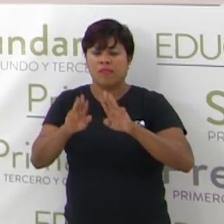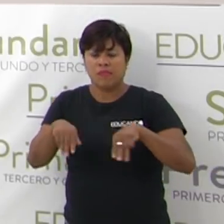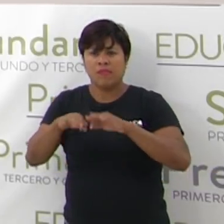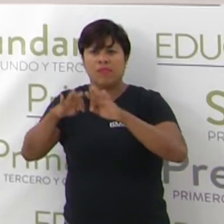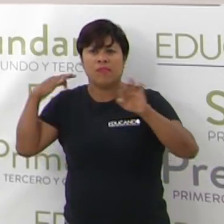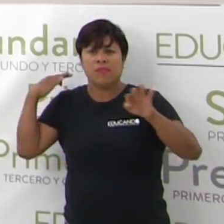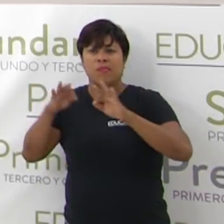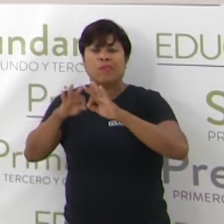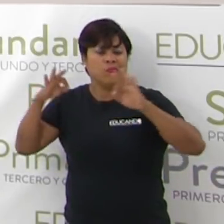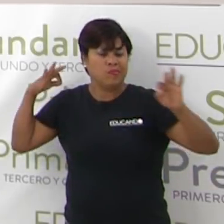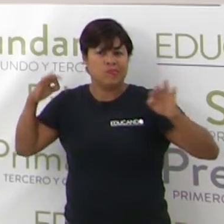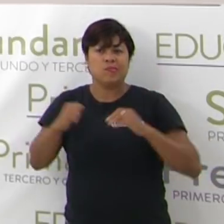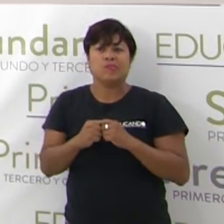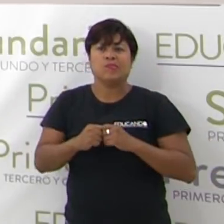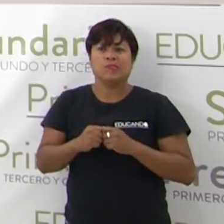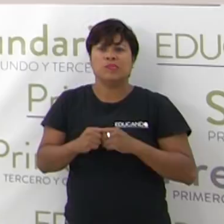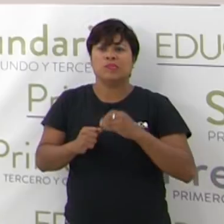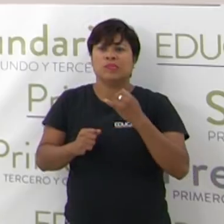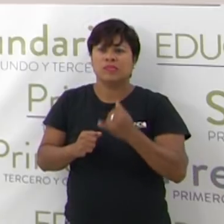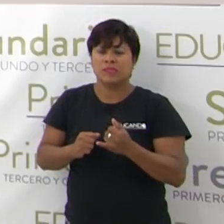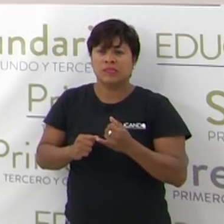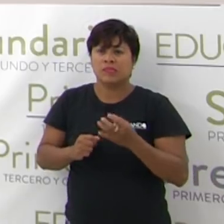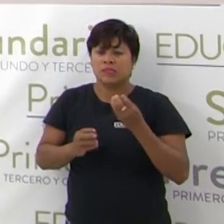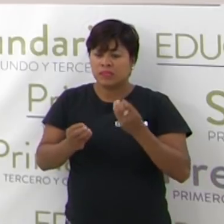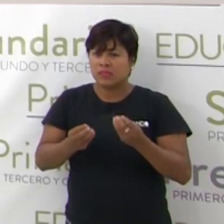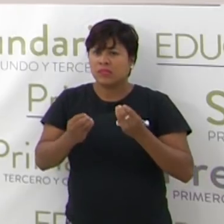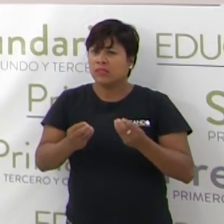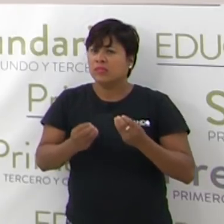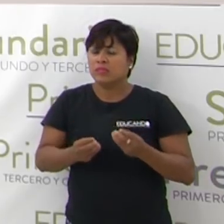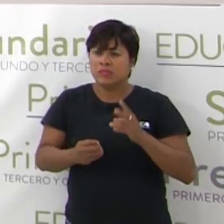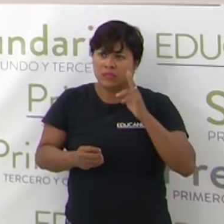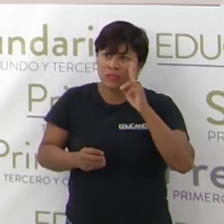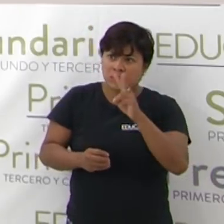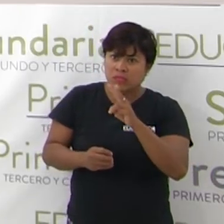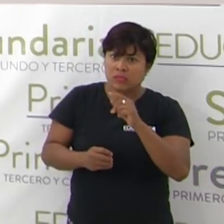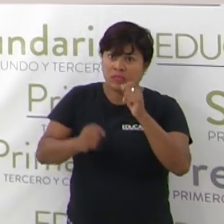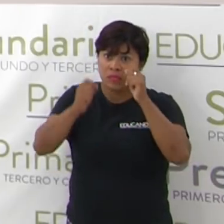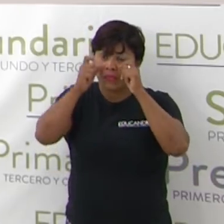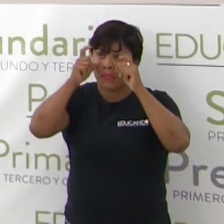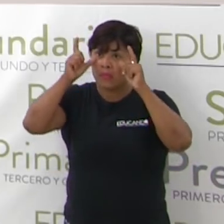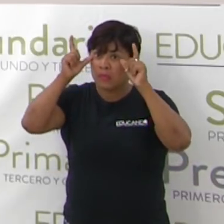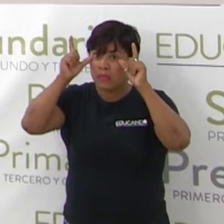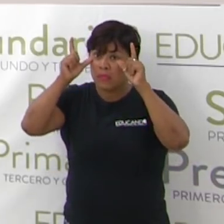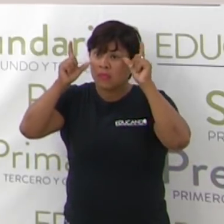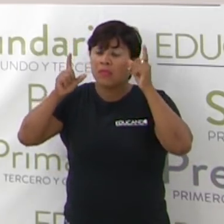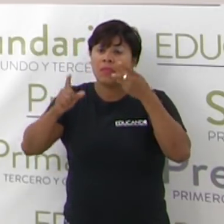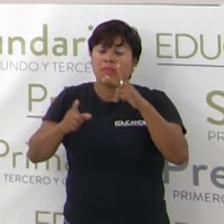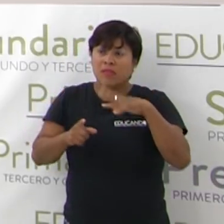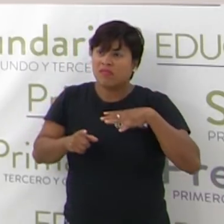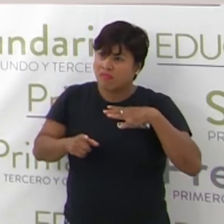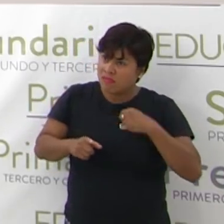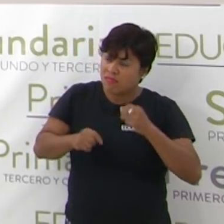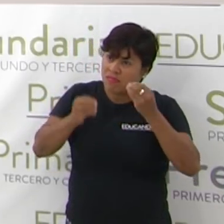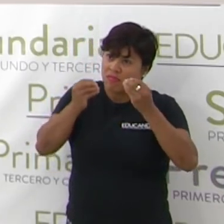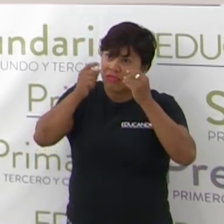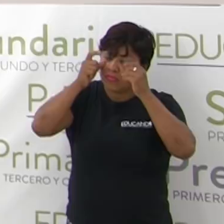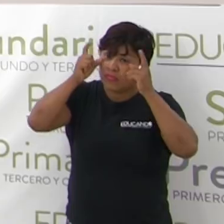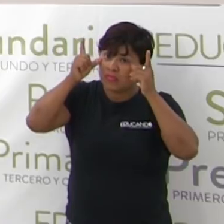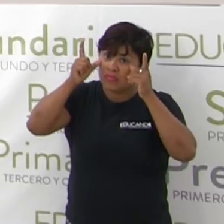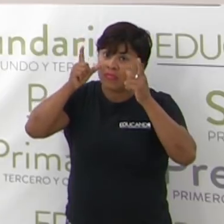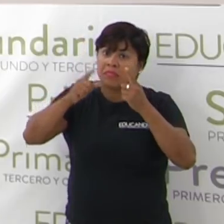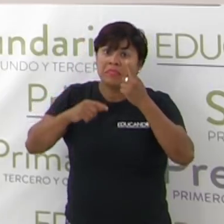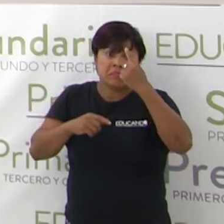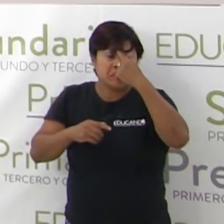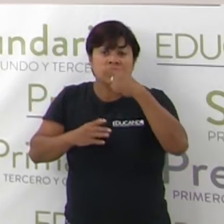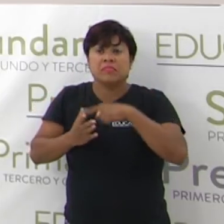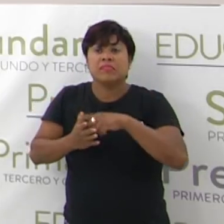medían. Y él abrió tanto los ojos, pero se esforzó tanto que, ¿qué creen? No